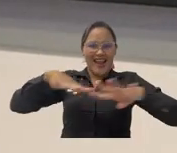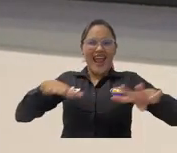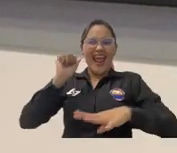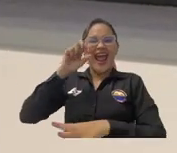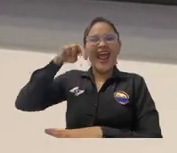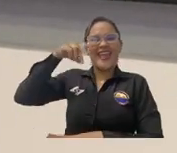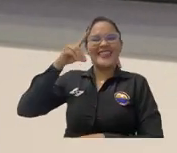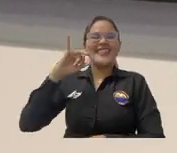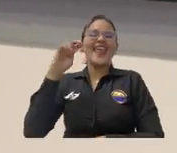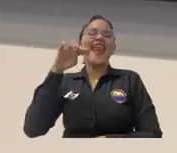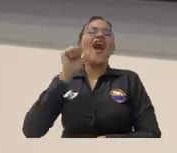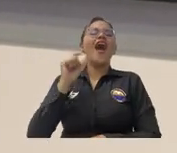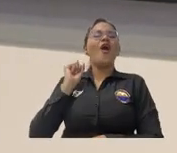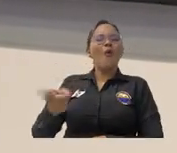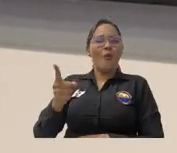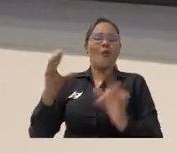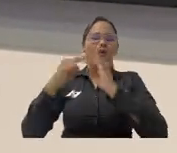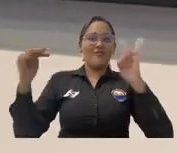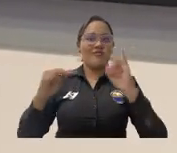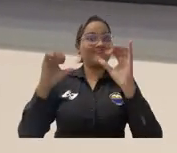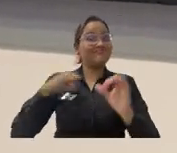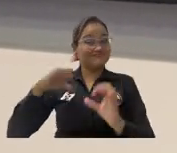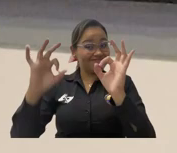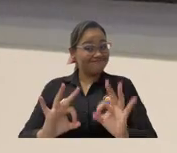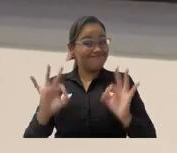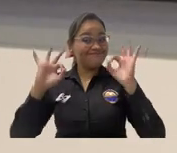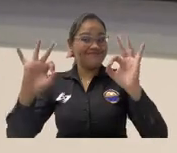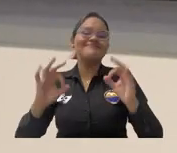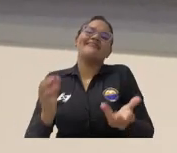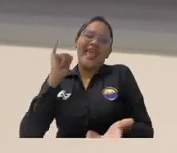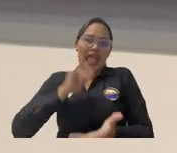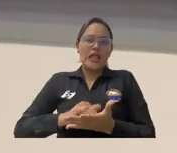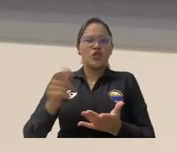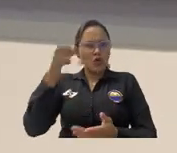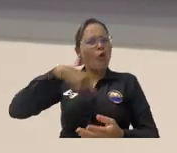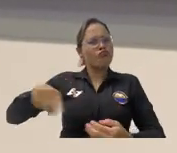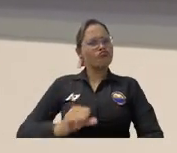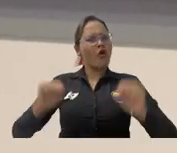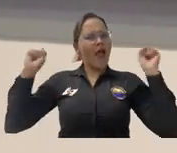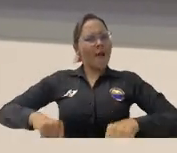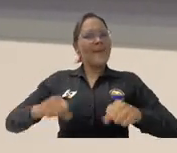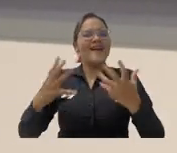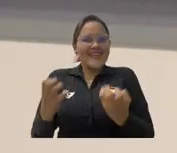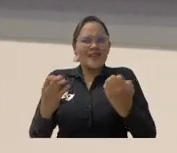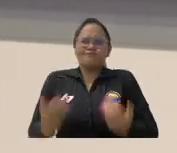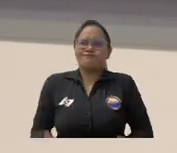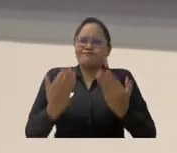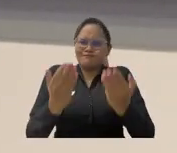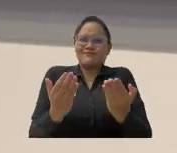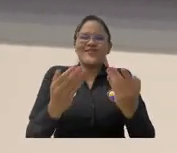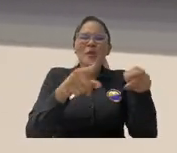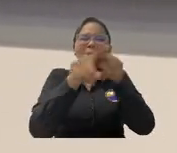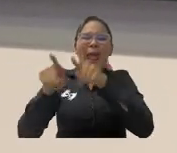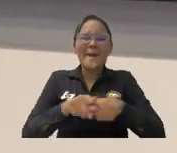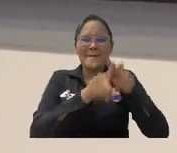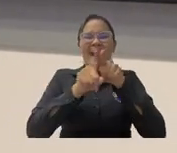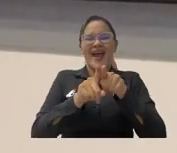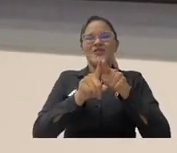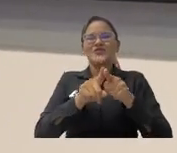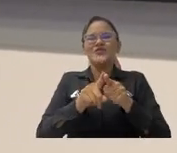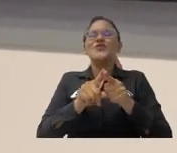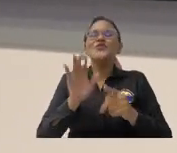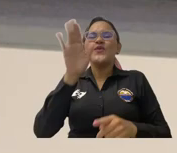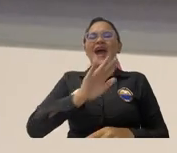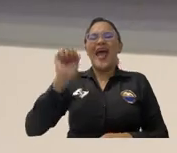nuestra comunidad académica, porque somos una institución muy referente en materia de calidad. Y esa capacidad que tenemos hoy la queremos poner al servicio de nuestros hermanos